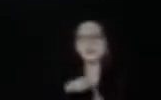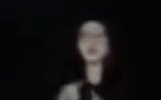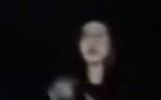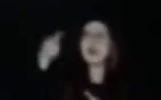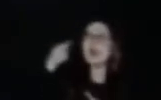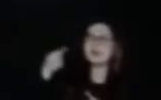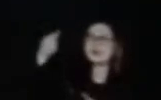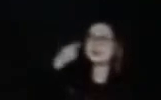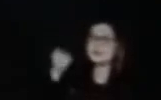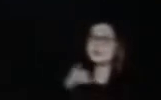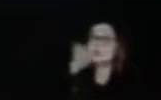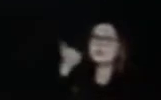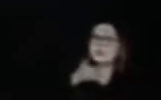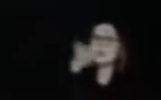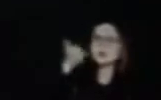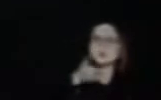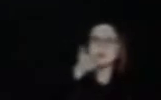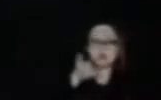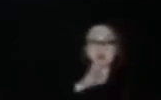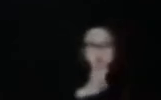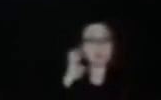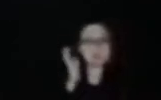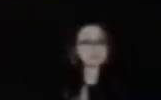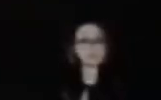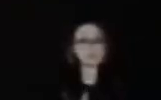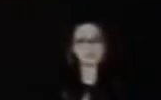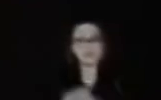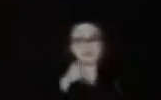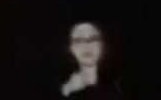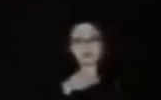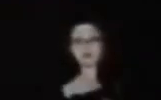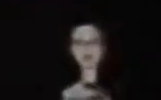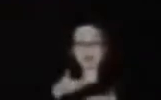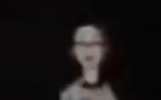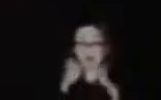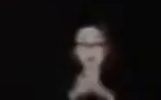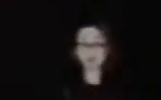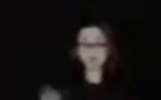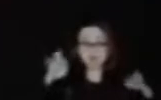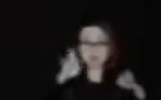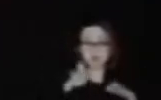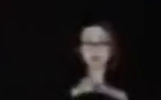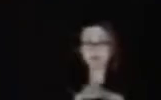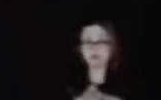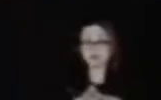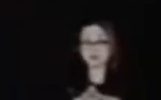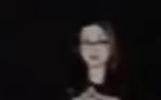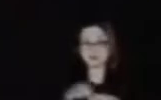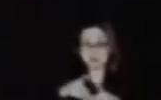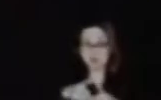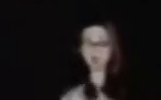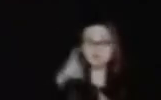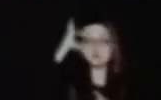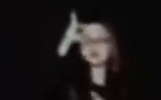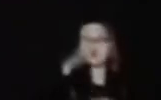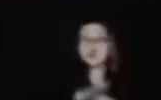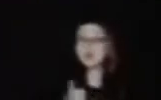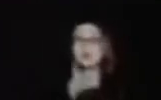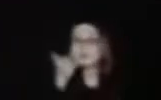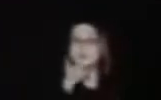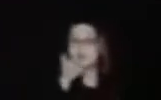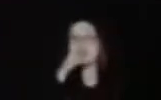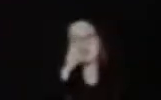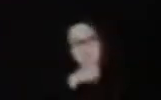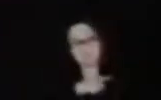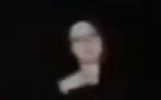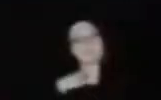del pasado, pero lo fundamental es evitar los delitos del porvenir.